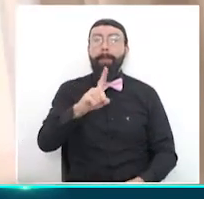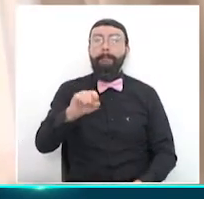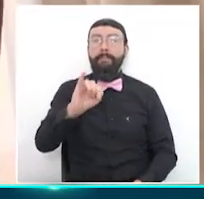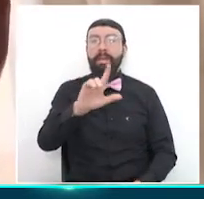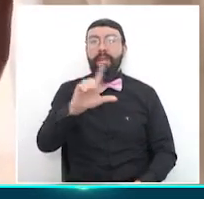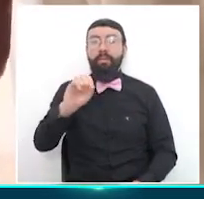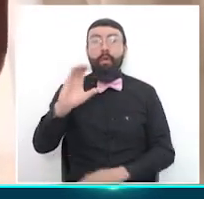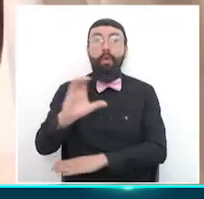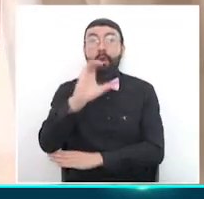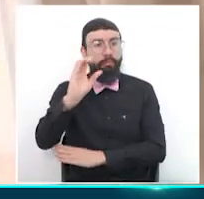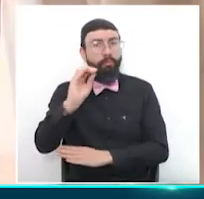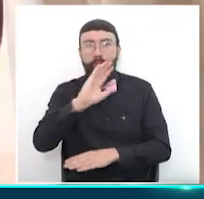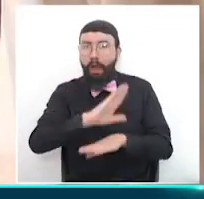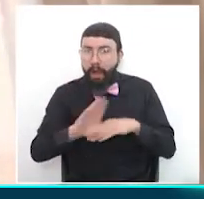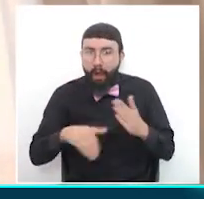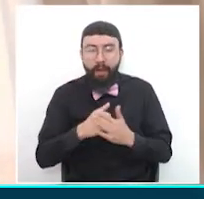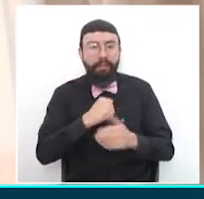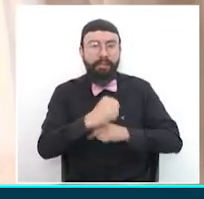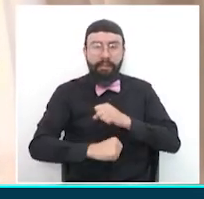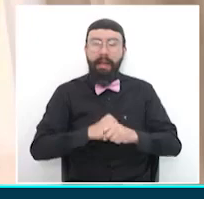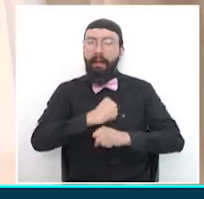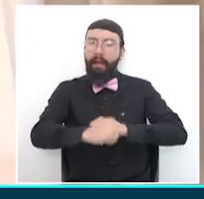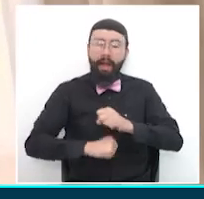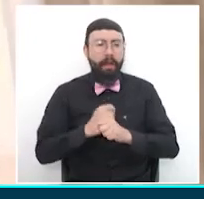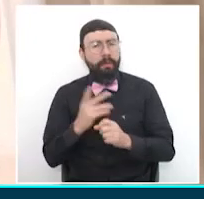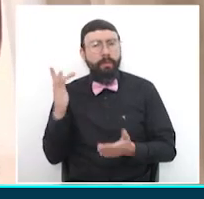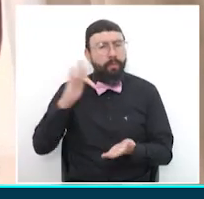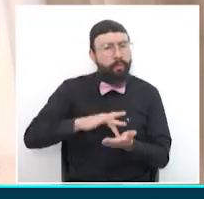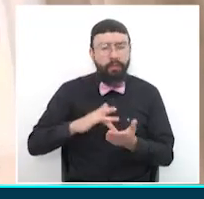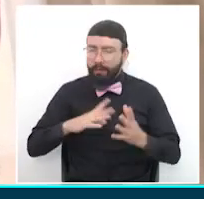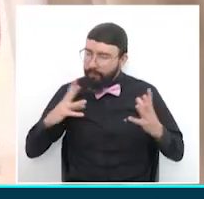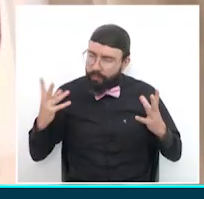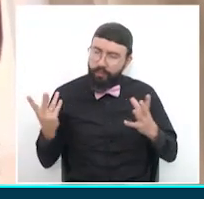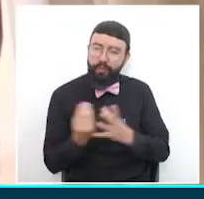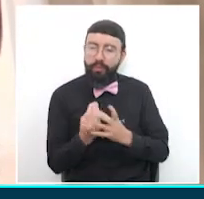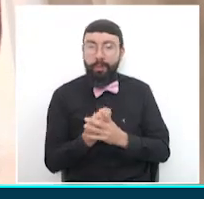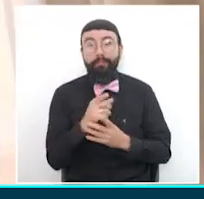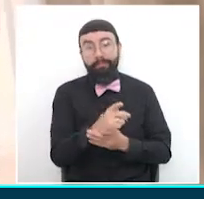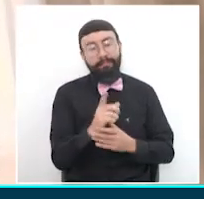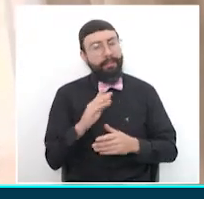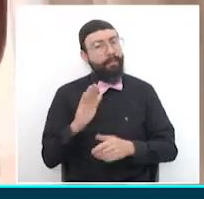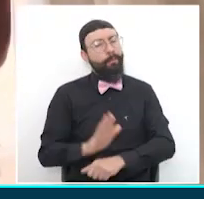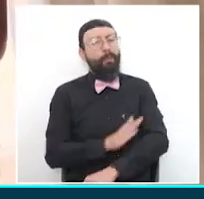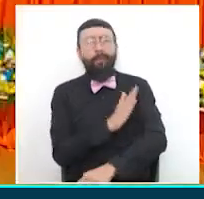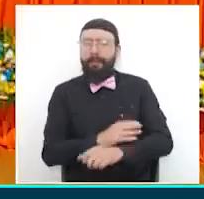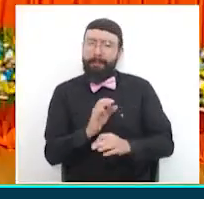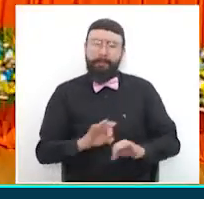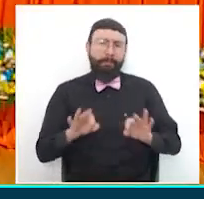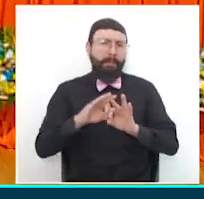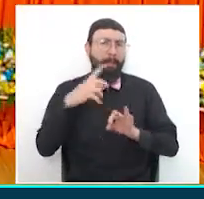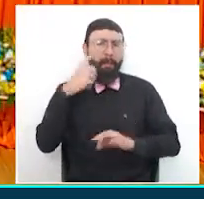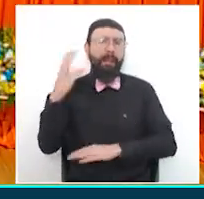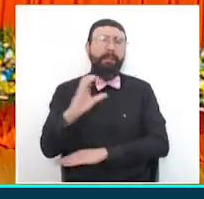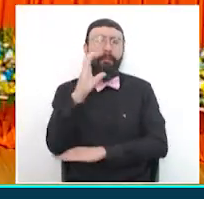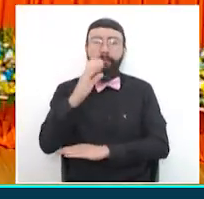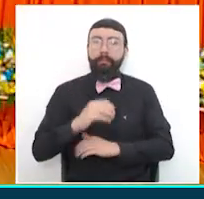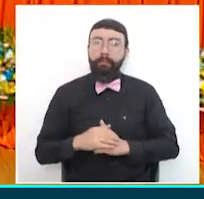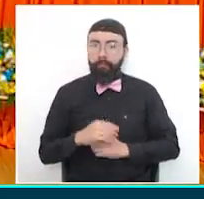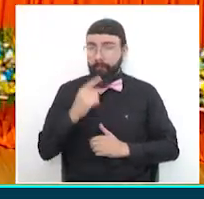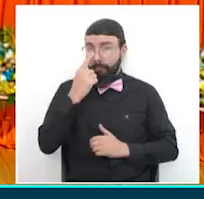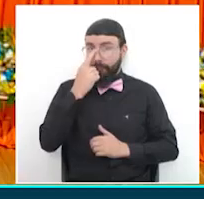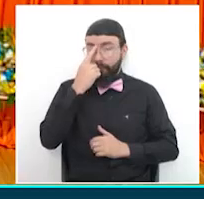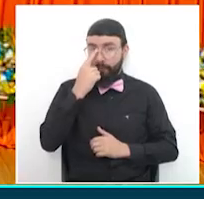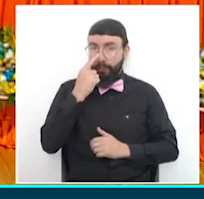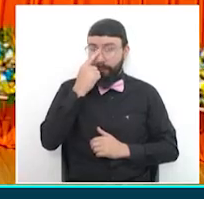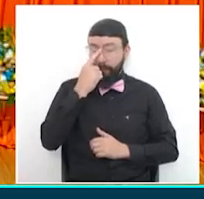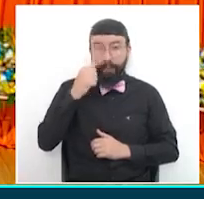los años es un festival incluyente y es una de las citas musicales más importantes de todo el país. Y les recordamos que el